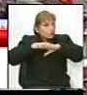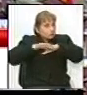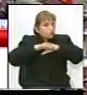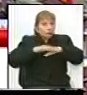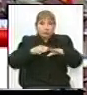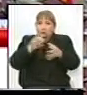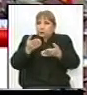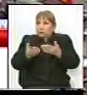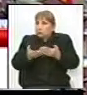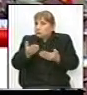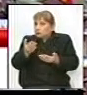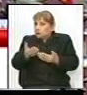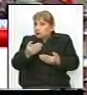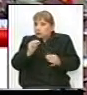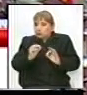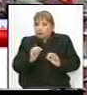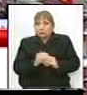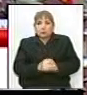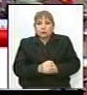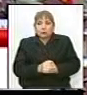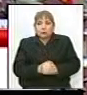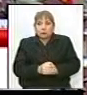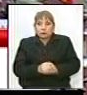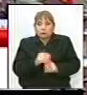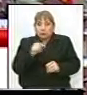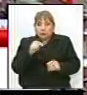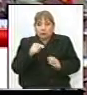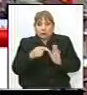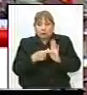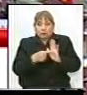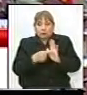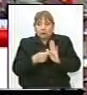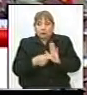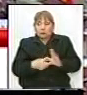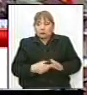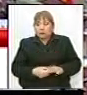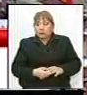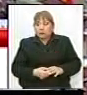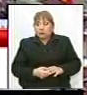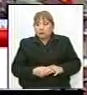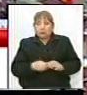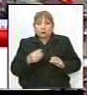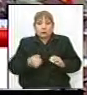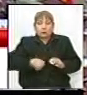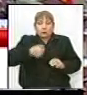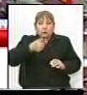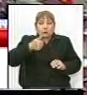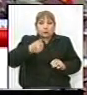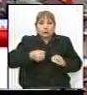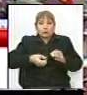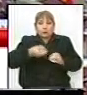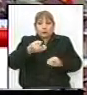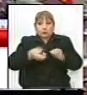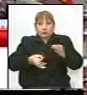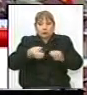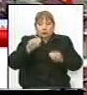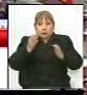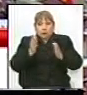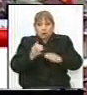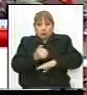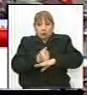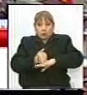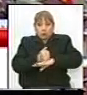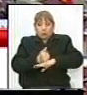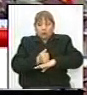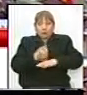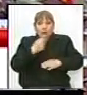están en fase instructiva. Señor presidente, acá mencionan de que, por ejemplo, el gerente de asesoría jurídica